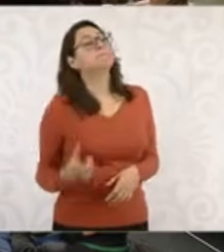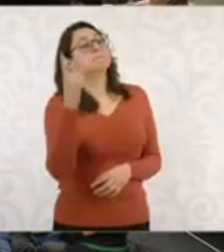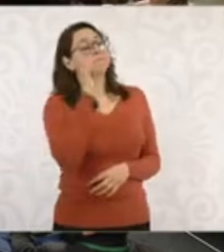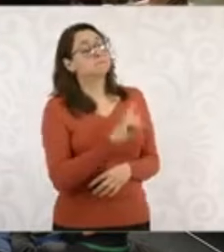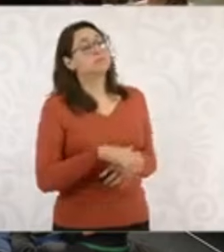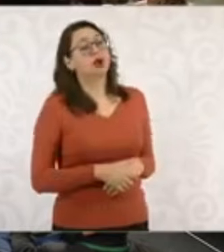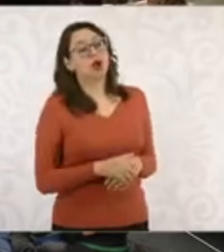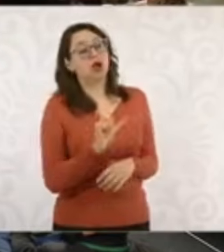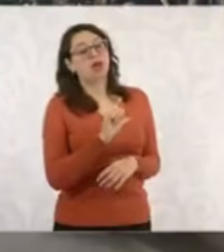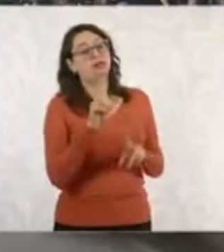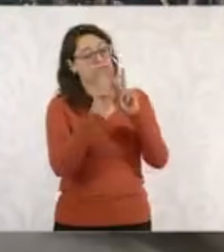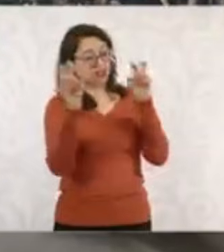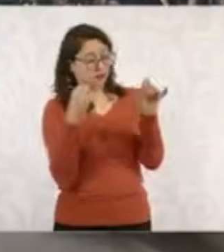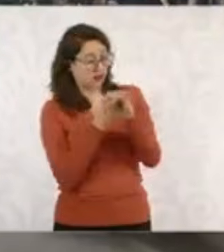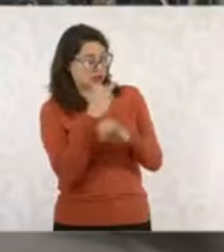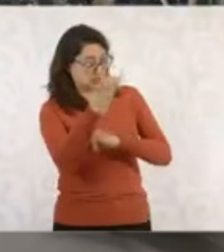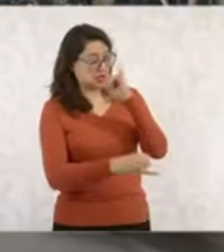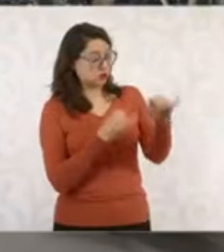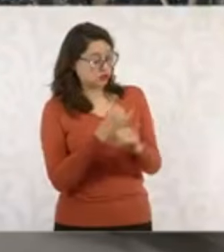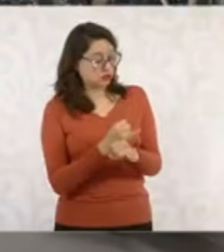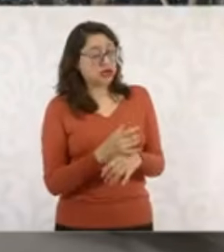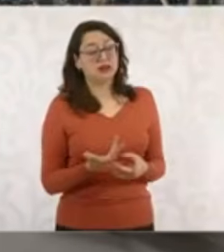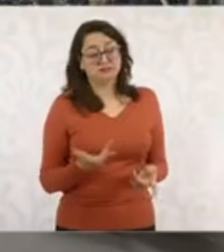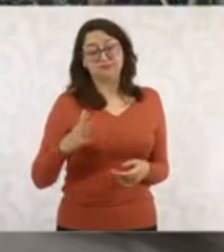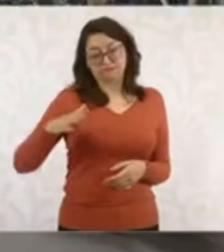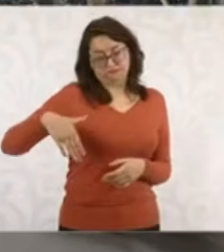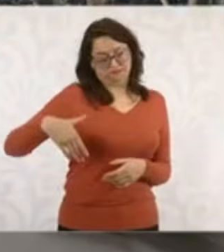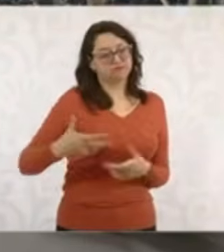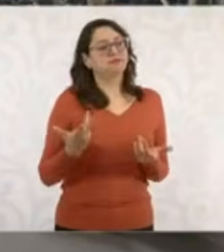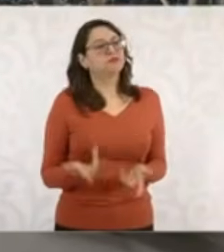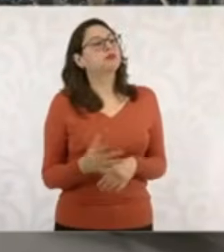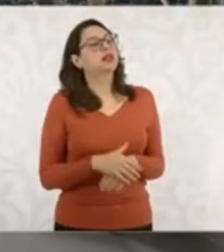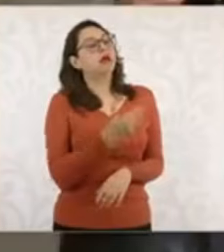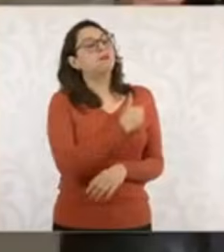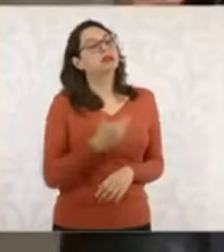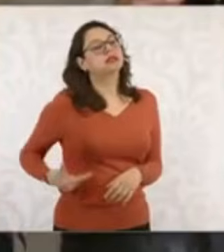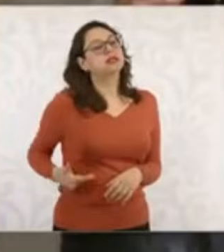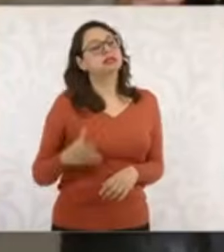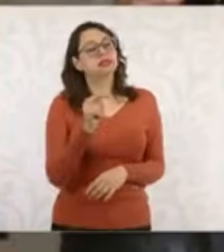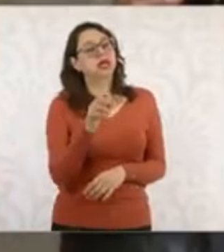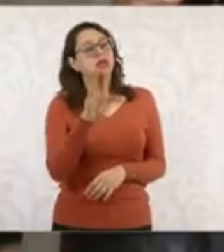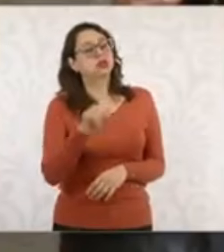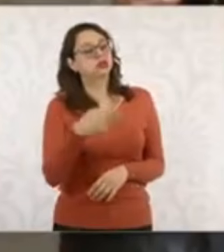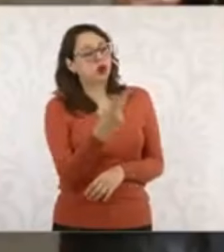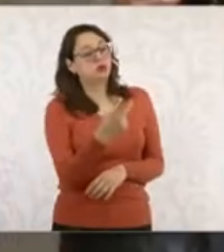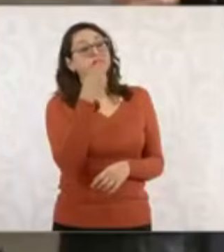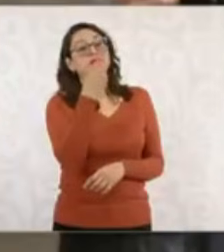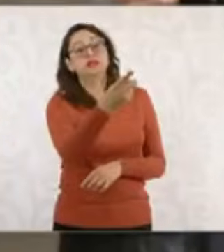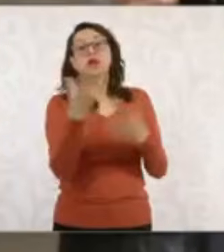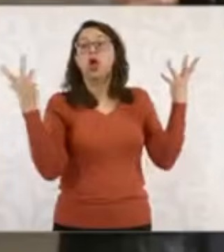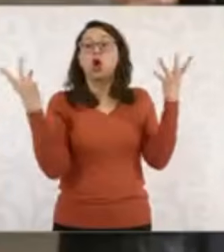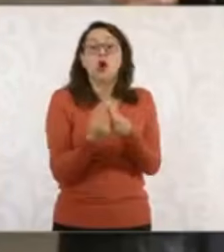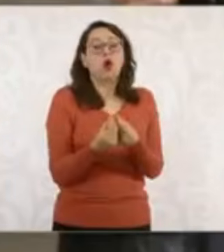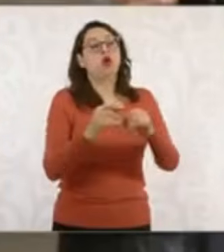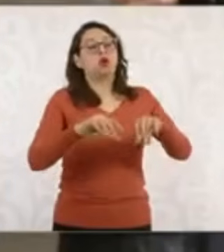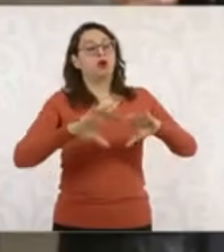retomando uno de los temas internacionales que ha surgido en estos días y estas semanas, el presidente Donald Trump propuso una Junta de Paz, incluso la presentó